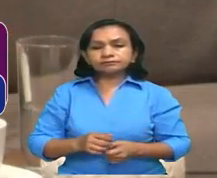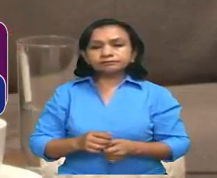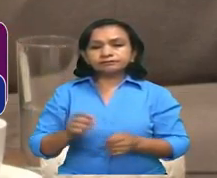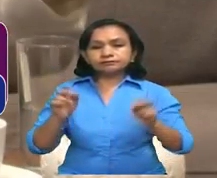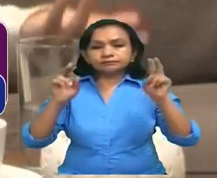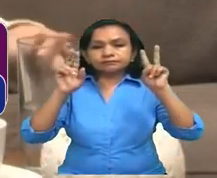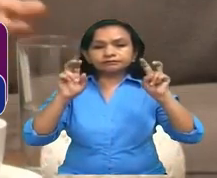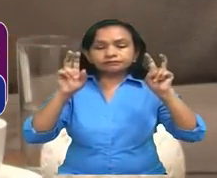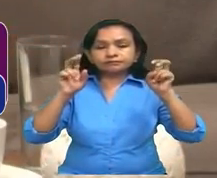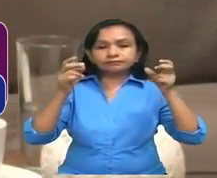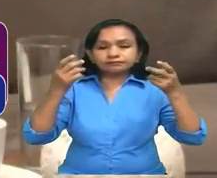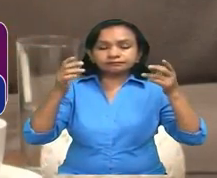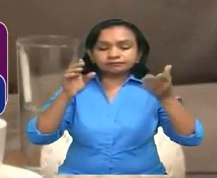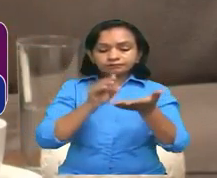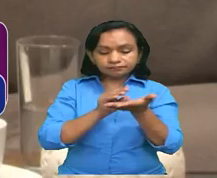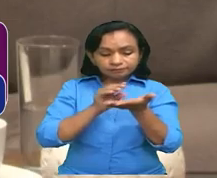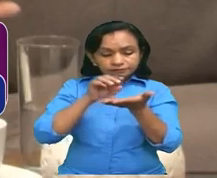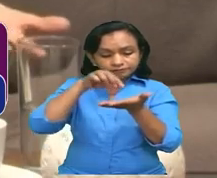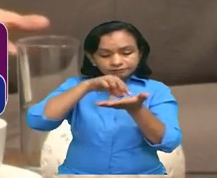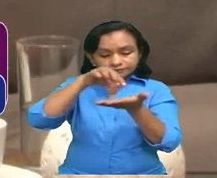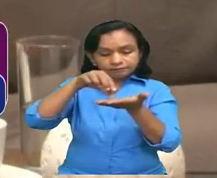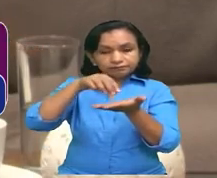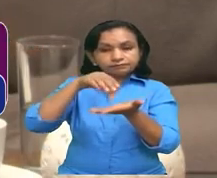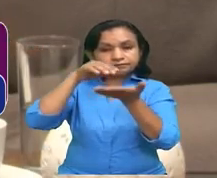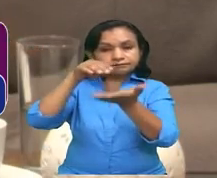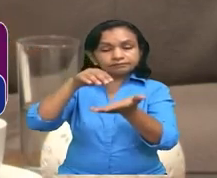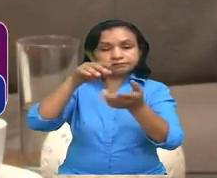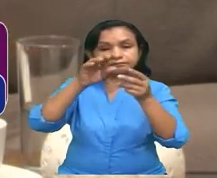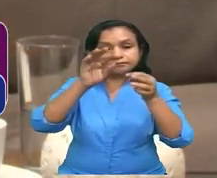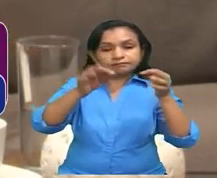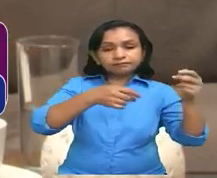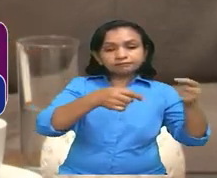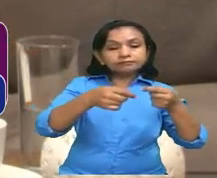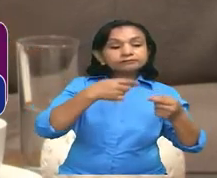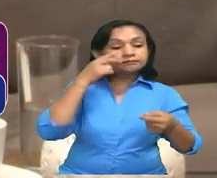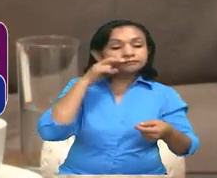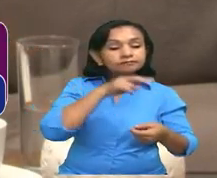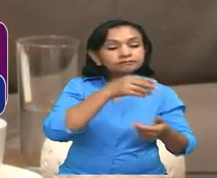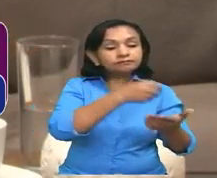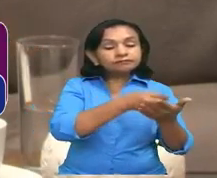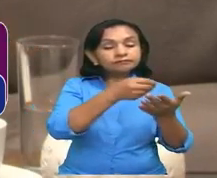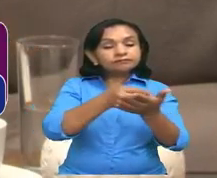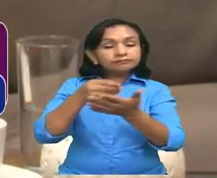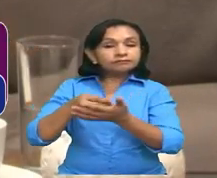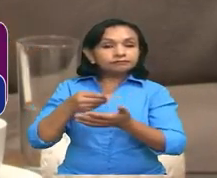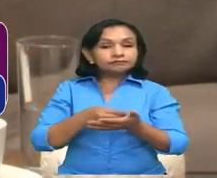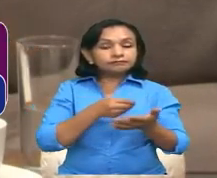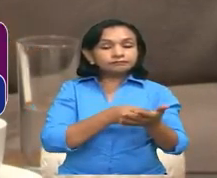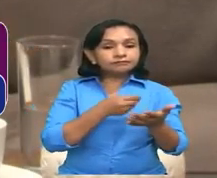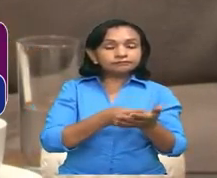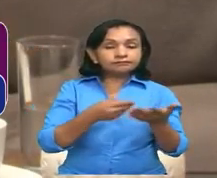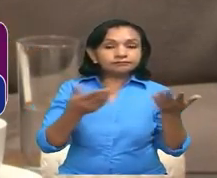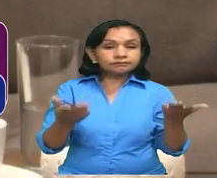grupos musicales para que entiendan pues cuál es más o menos algo de nuestra música, se los recibe con souvenirs